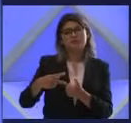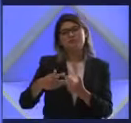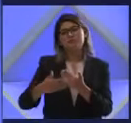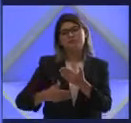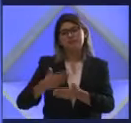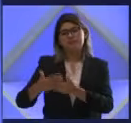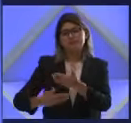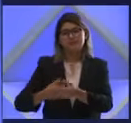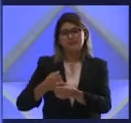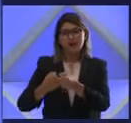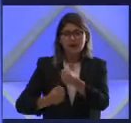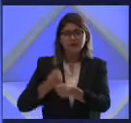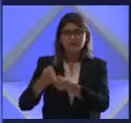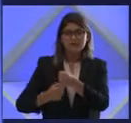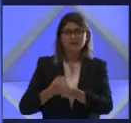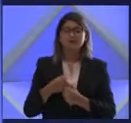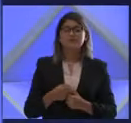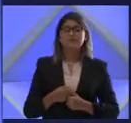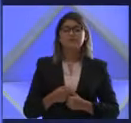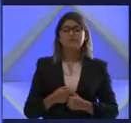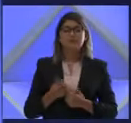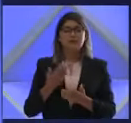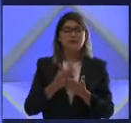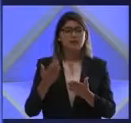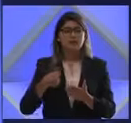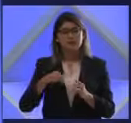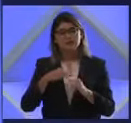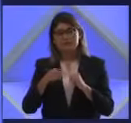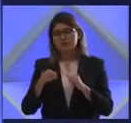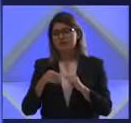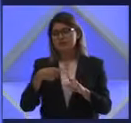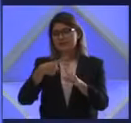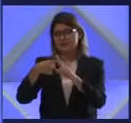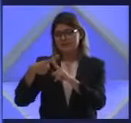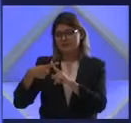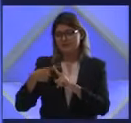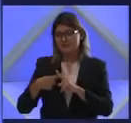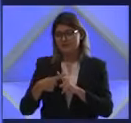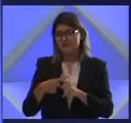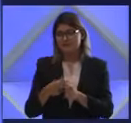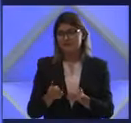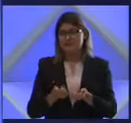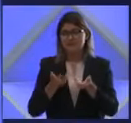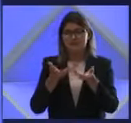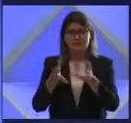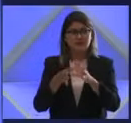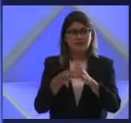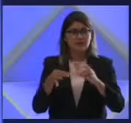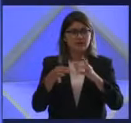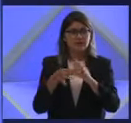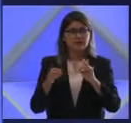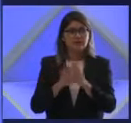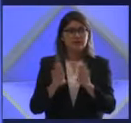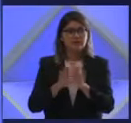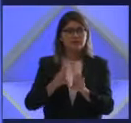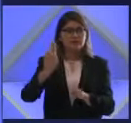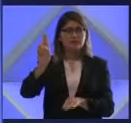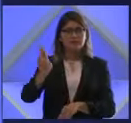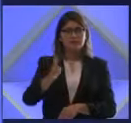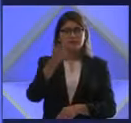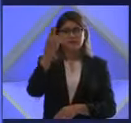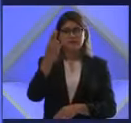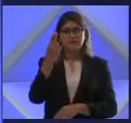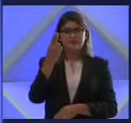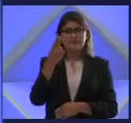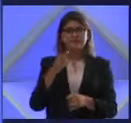y bueno una crítica al todo son parabienes es una crítica al mundo académico ahí